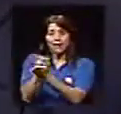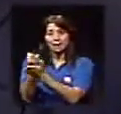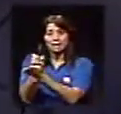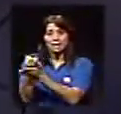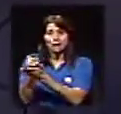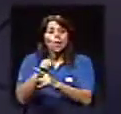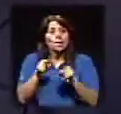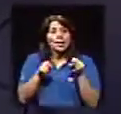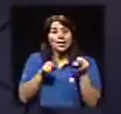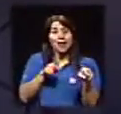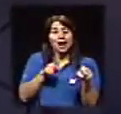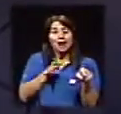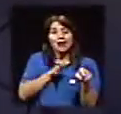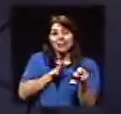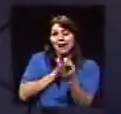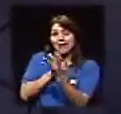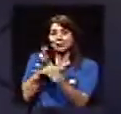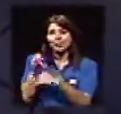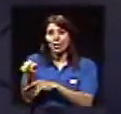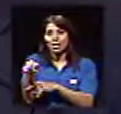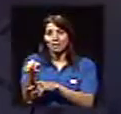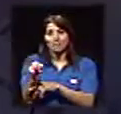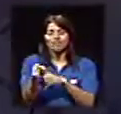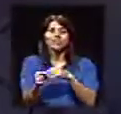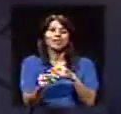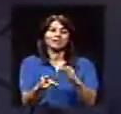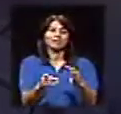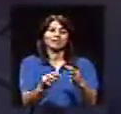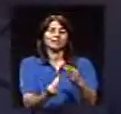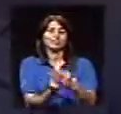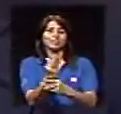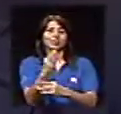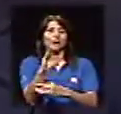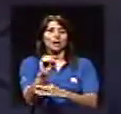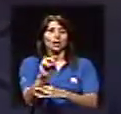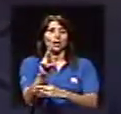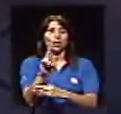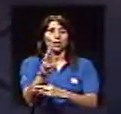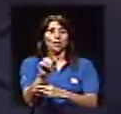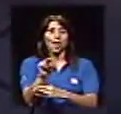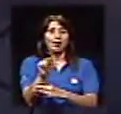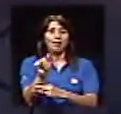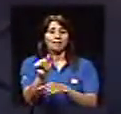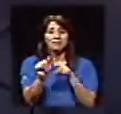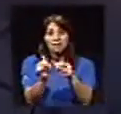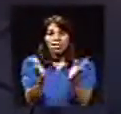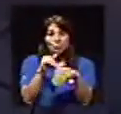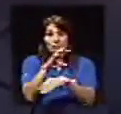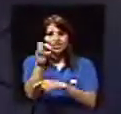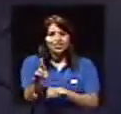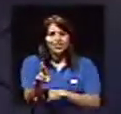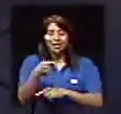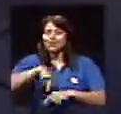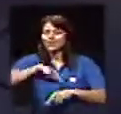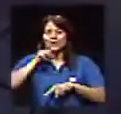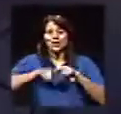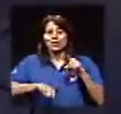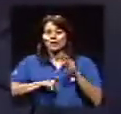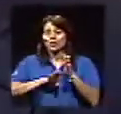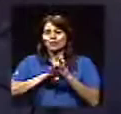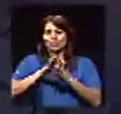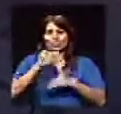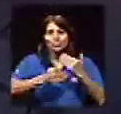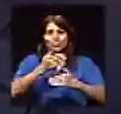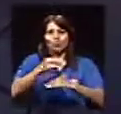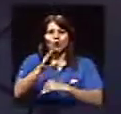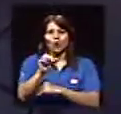ella, y es la existencia de Corbana. Si Corbana no existiera en Costa Rica, nosotros no hubiéramos podido tener el crecimiento que hemos tenido. Y Corbana es una